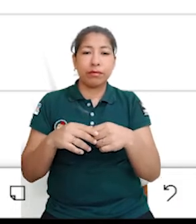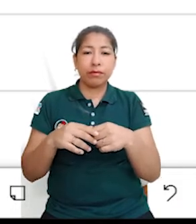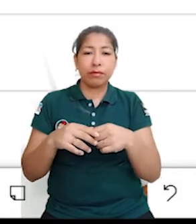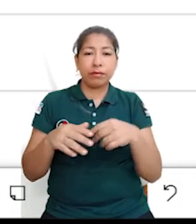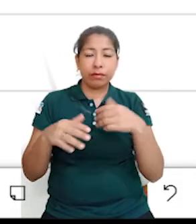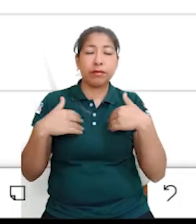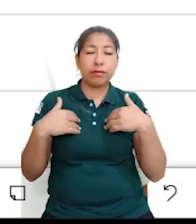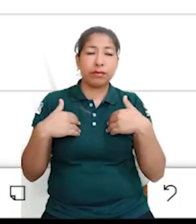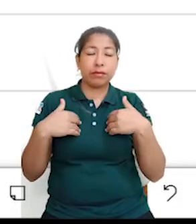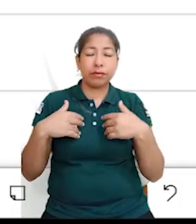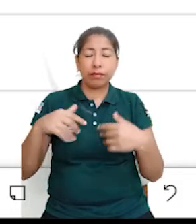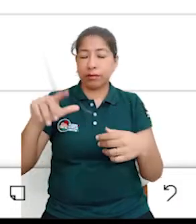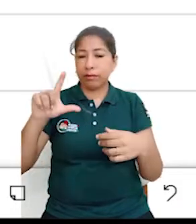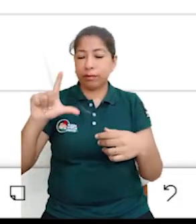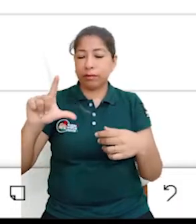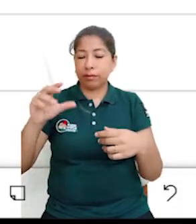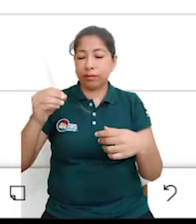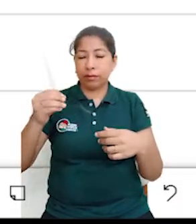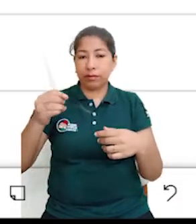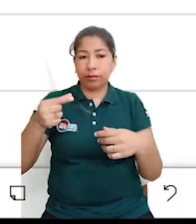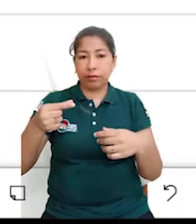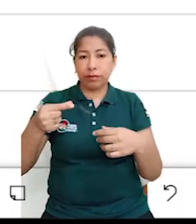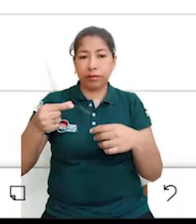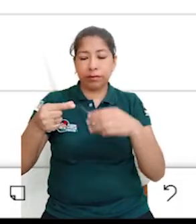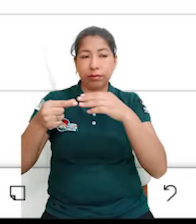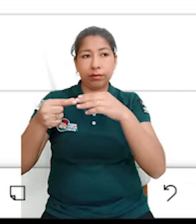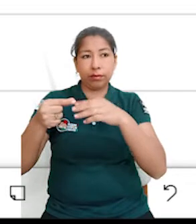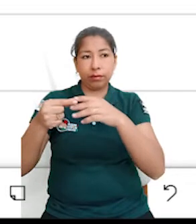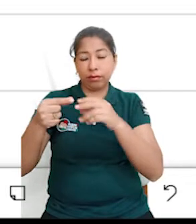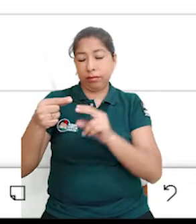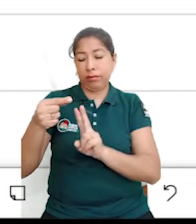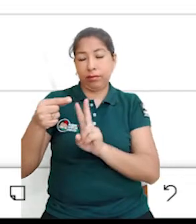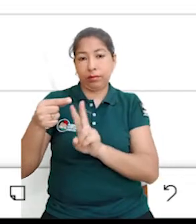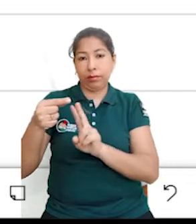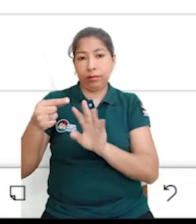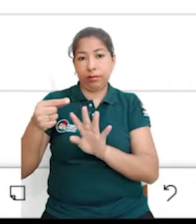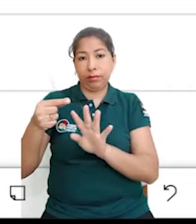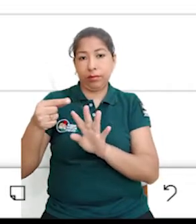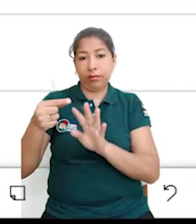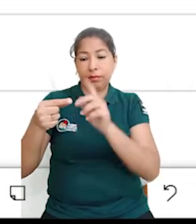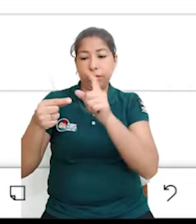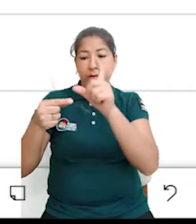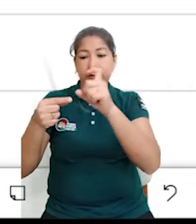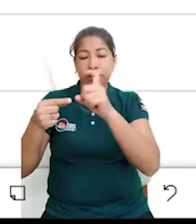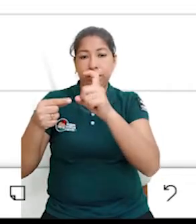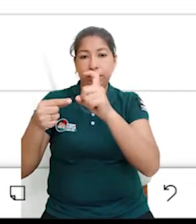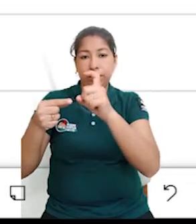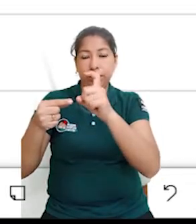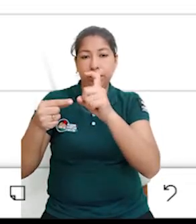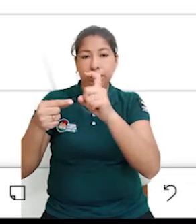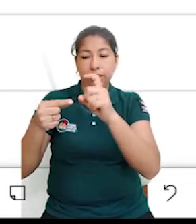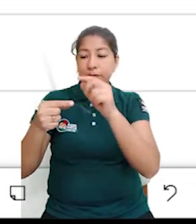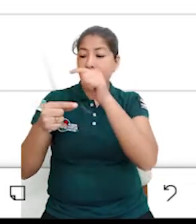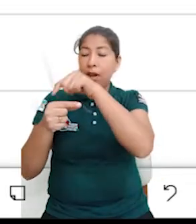Tenemos entonces logaritmo en base 25 de x y